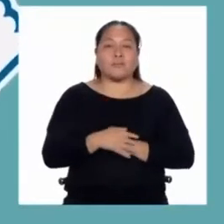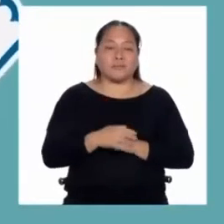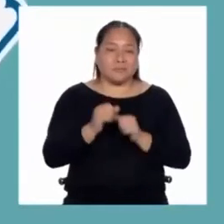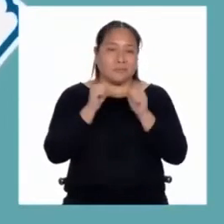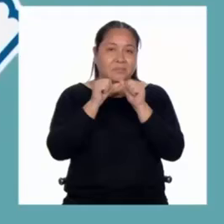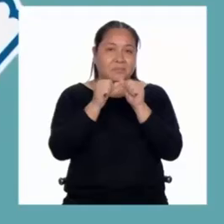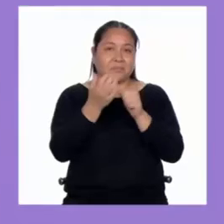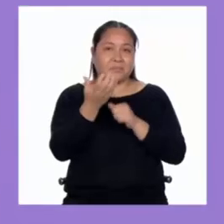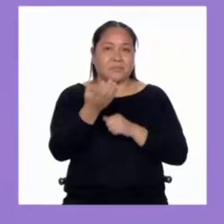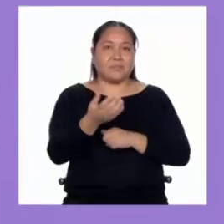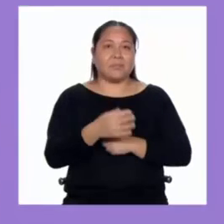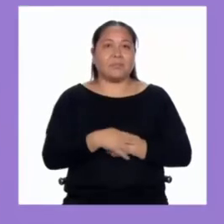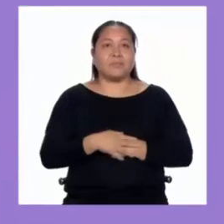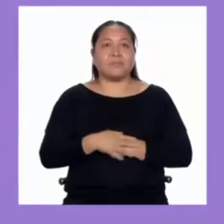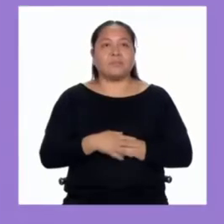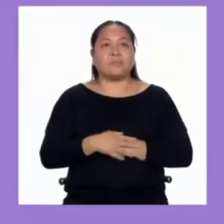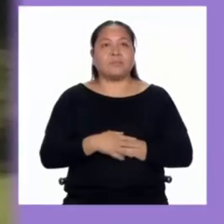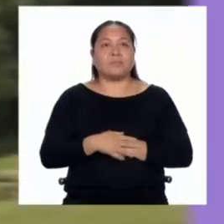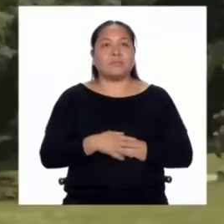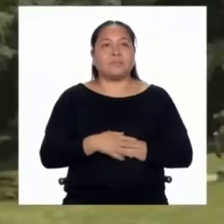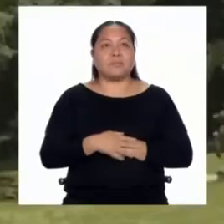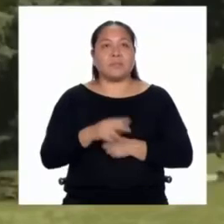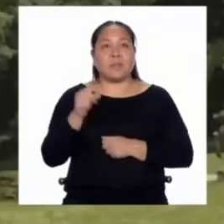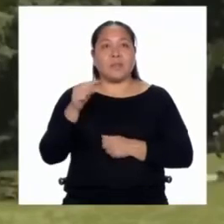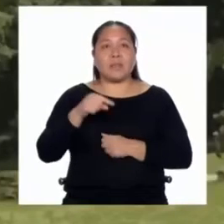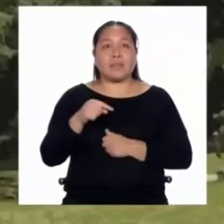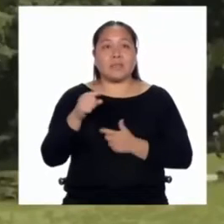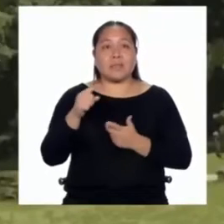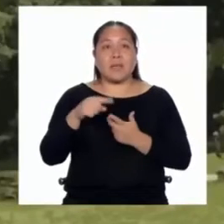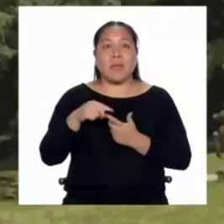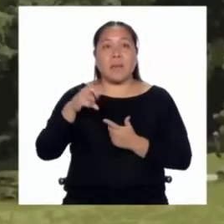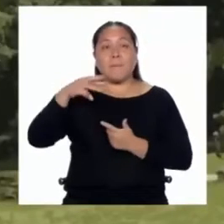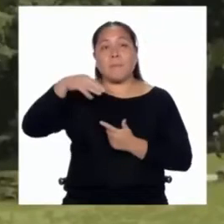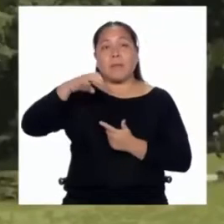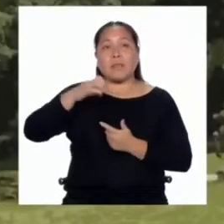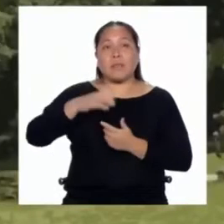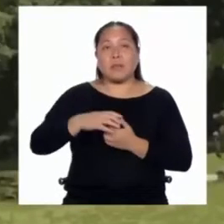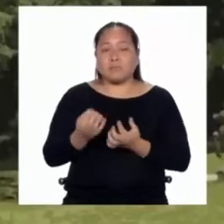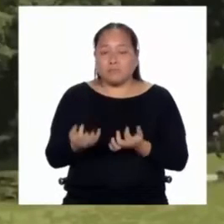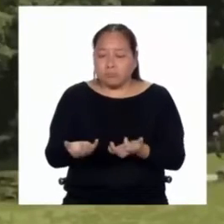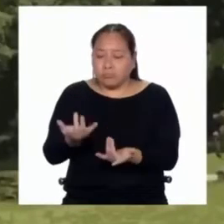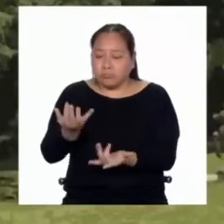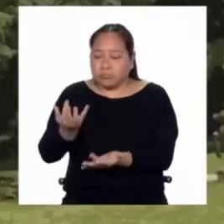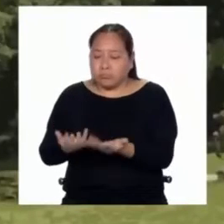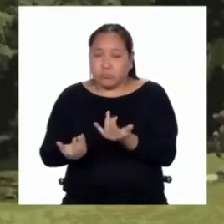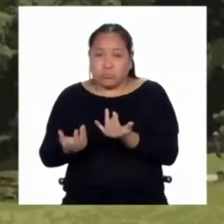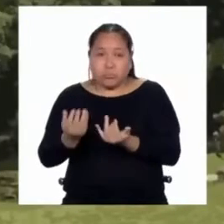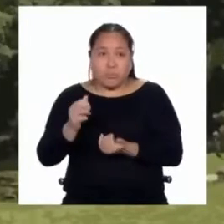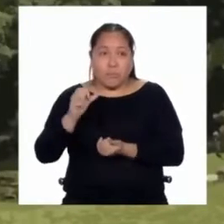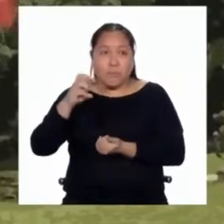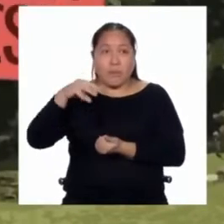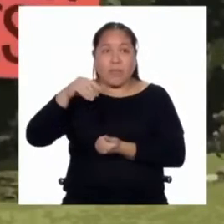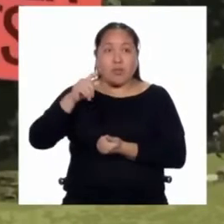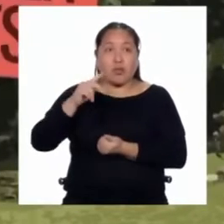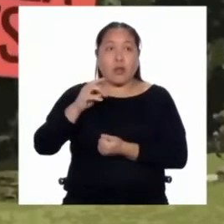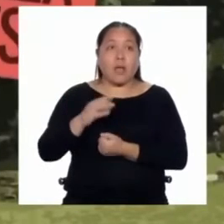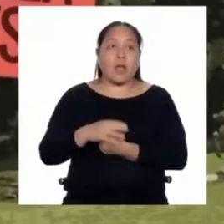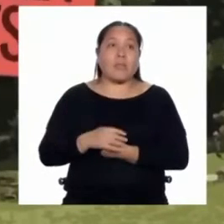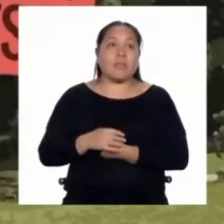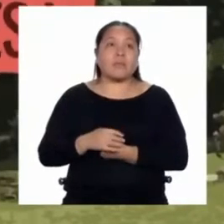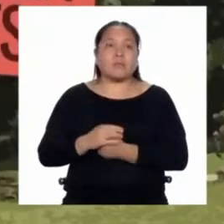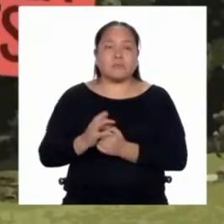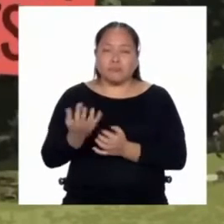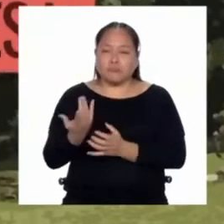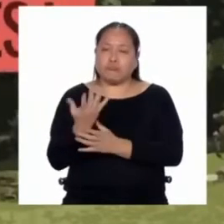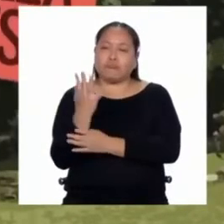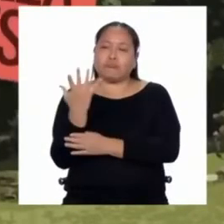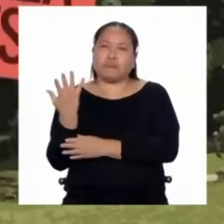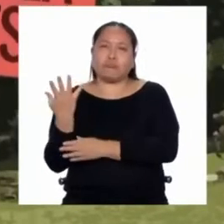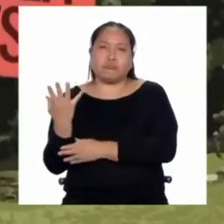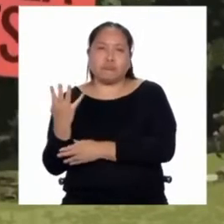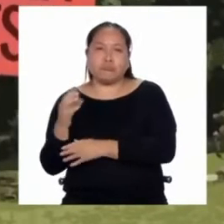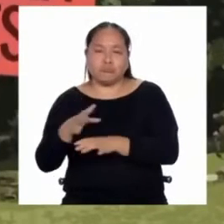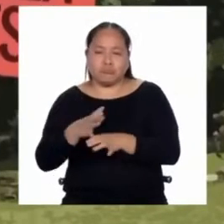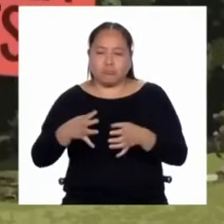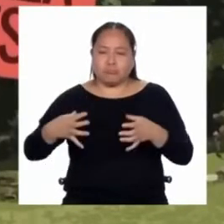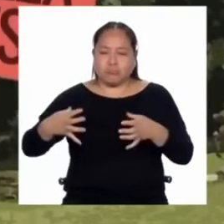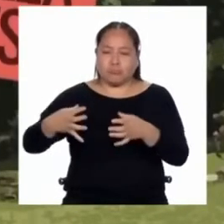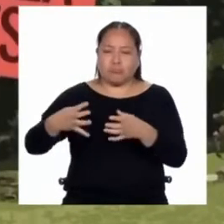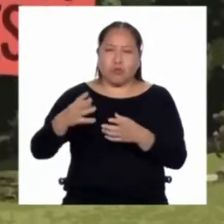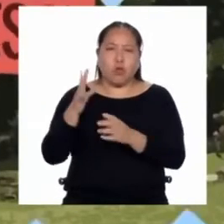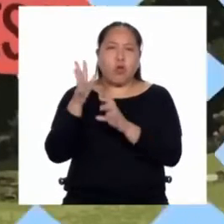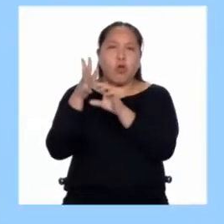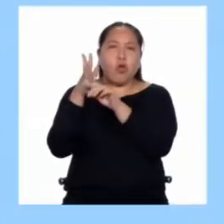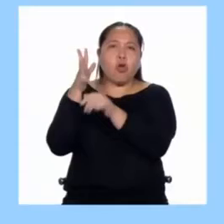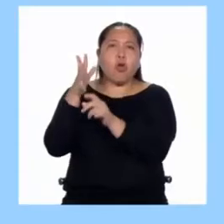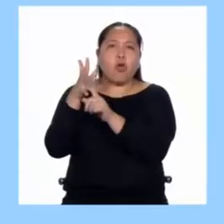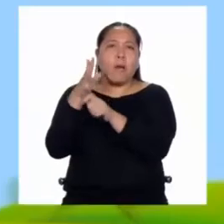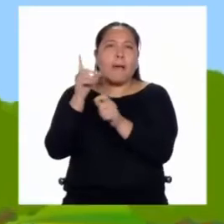seguimos. El bosque mediterráneo está compuesto por matorrales y arbustos, especies de poca altura, corteza gruesa y hojas